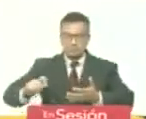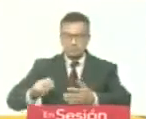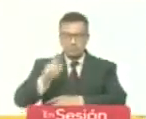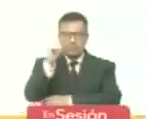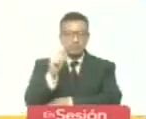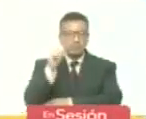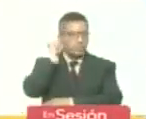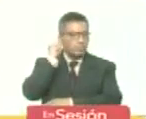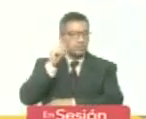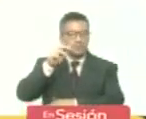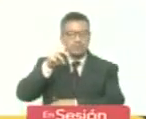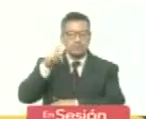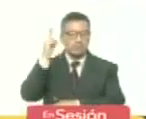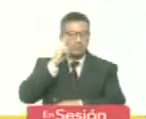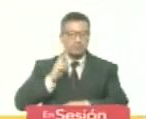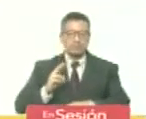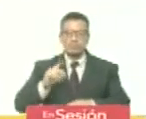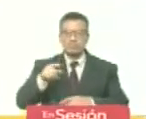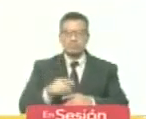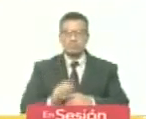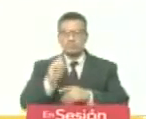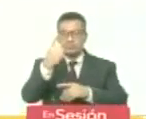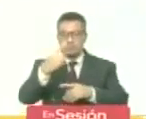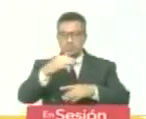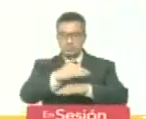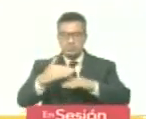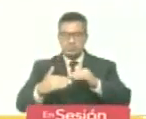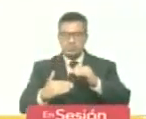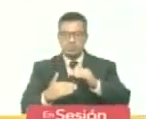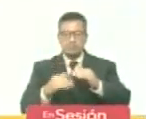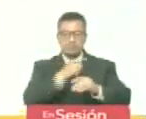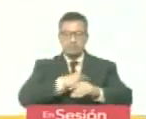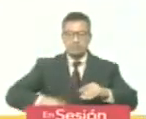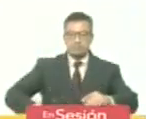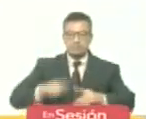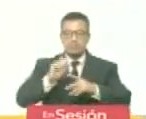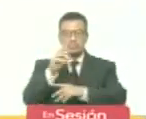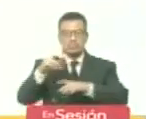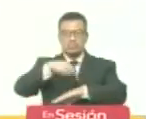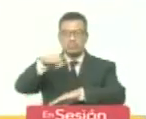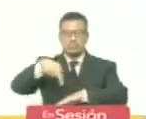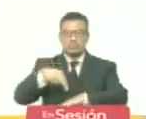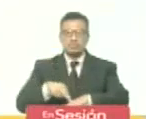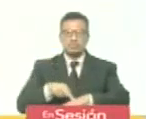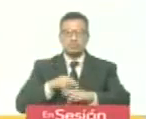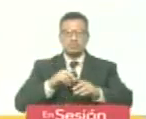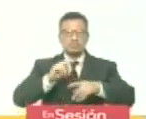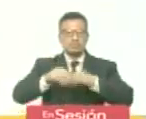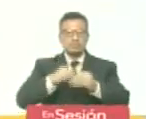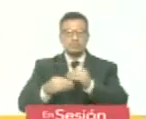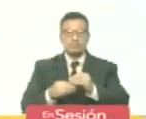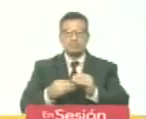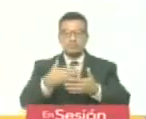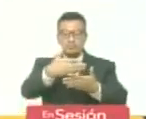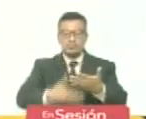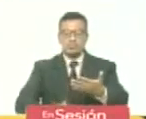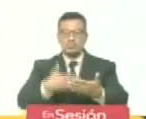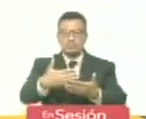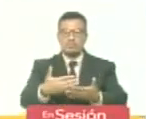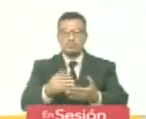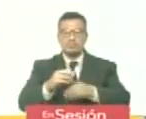diputada María Iris Varela Rangel, primera vicepresidenta de la Asamblea Nacional, mediante la cual remite informe